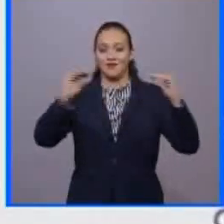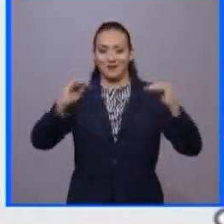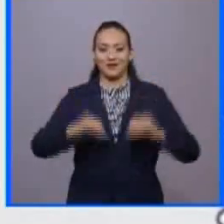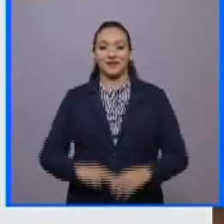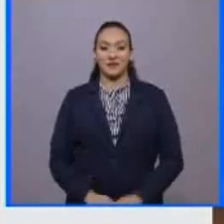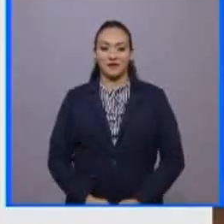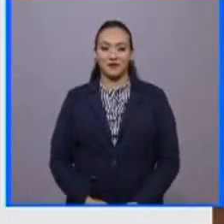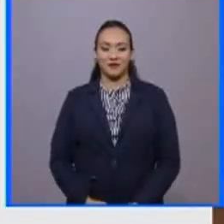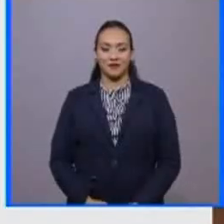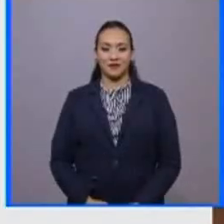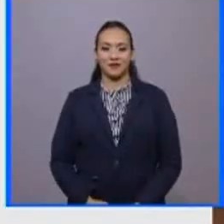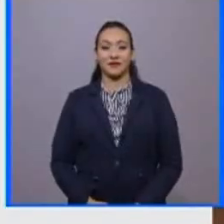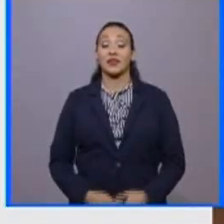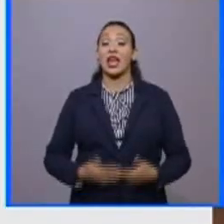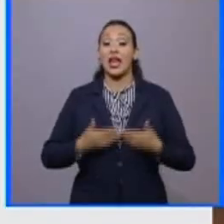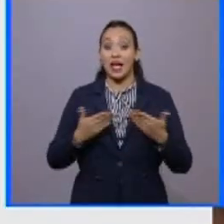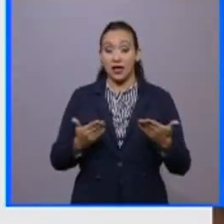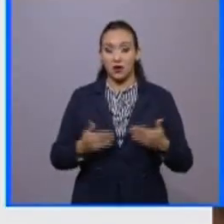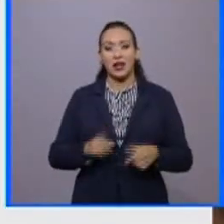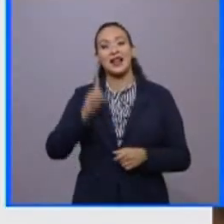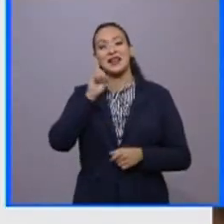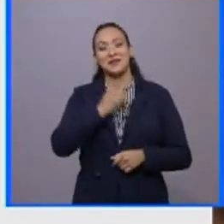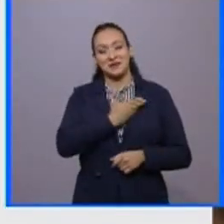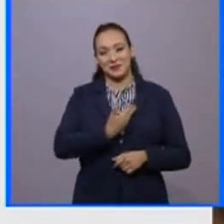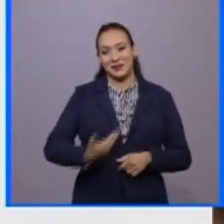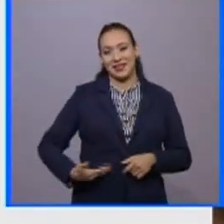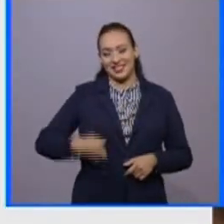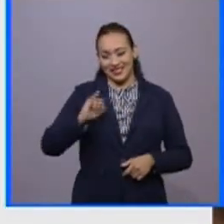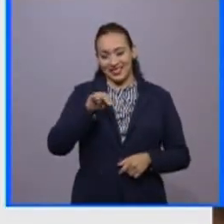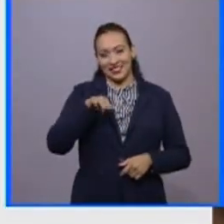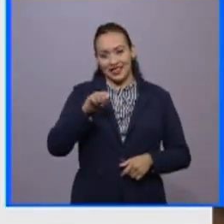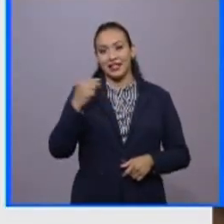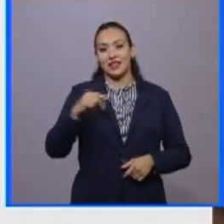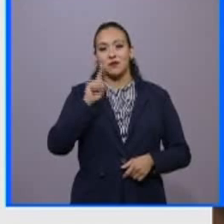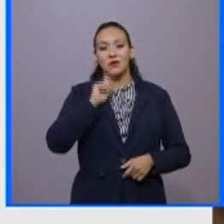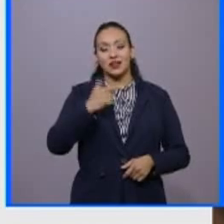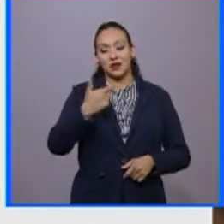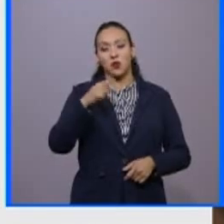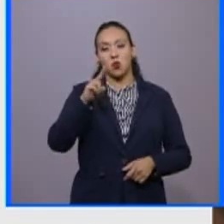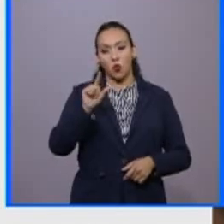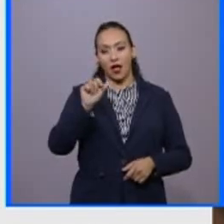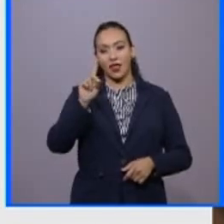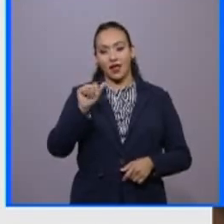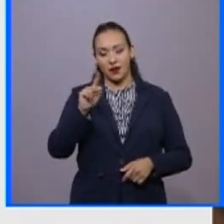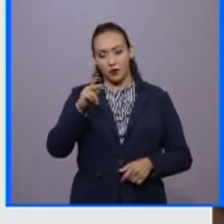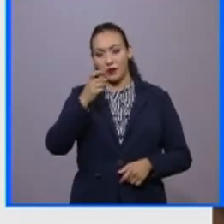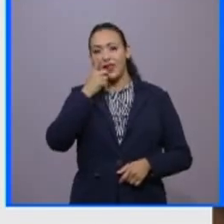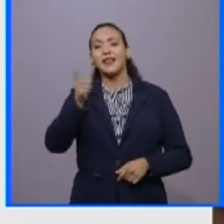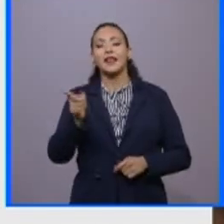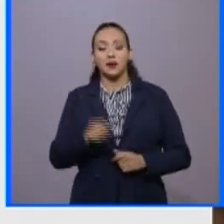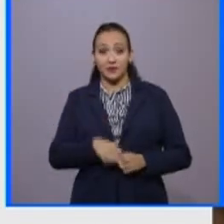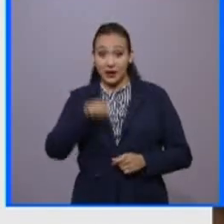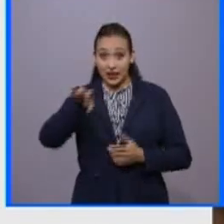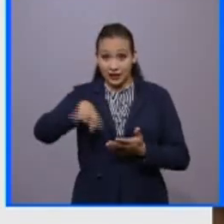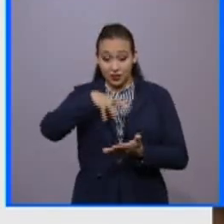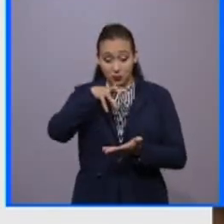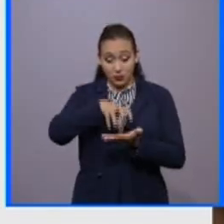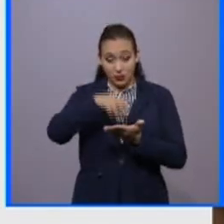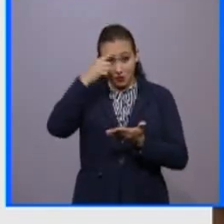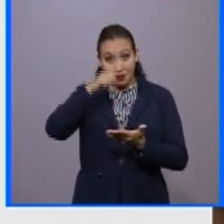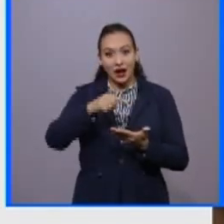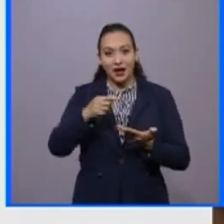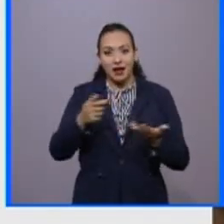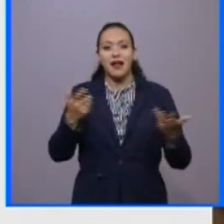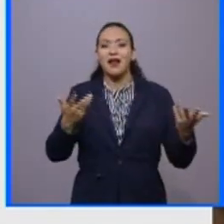estructurales. Por su parte, la consejera presidenta del INE, Guadalupe Tadei, aseguró que el observatorio busca llevar a